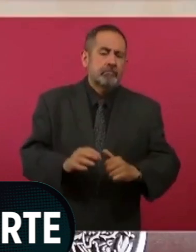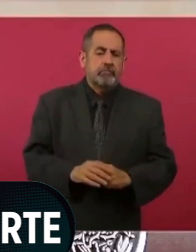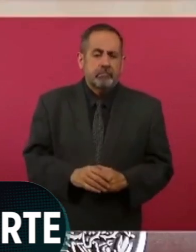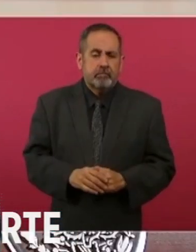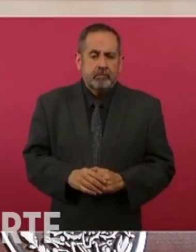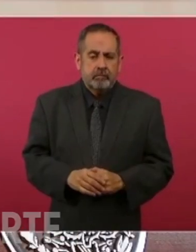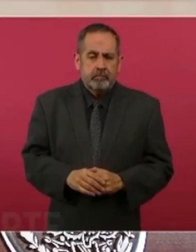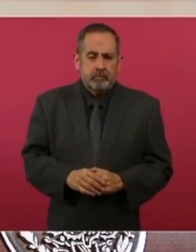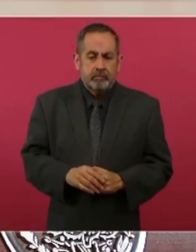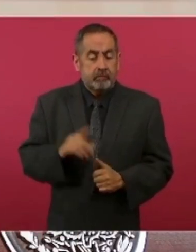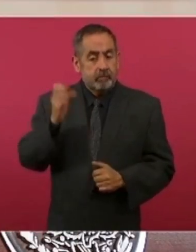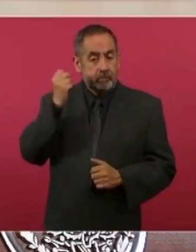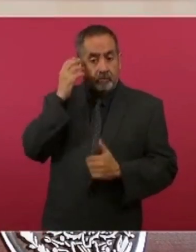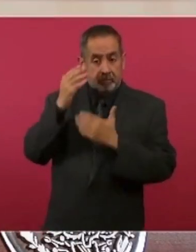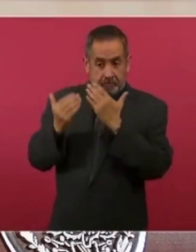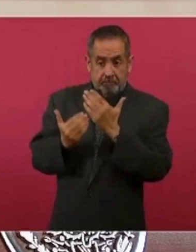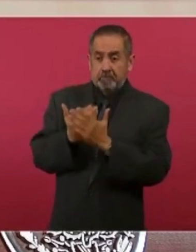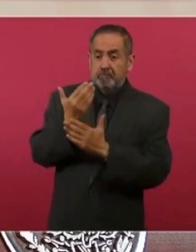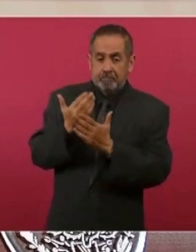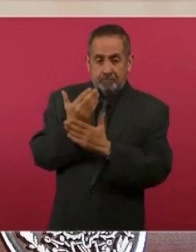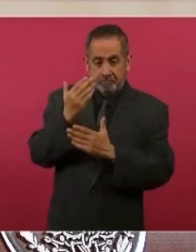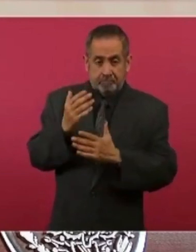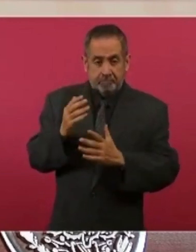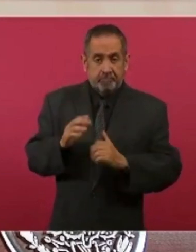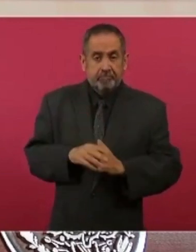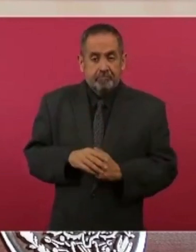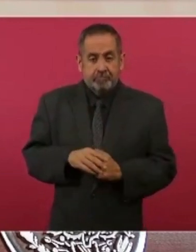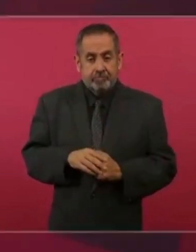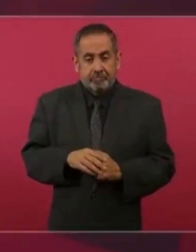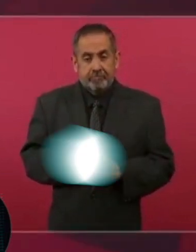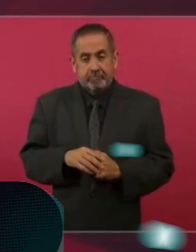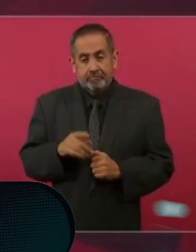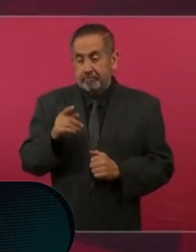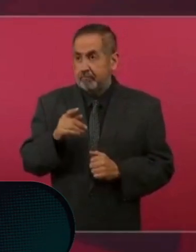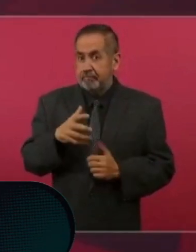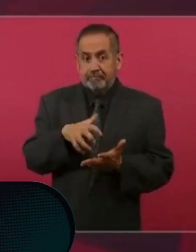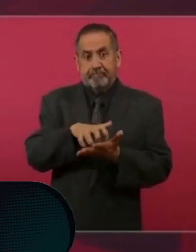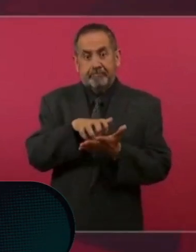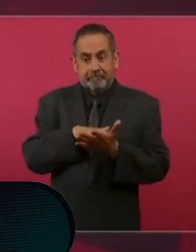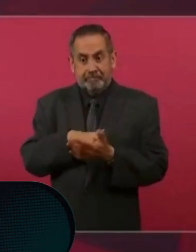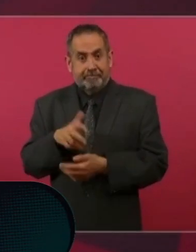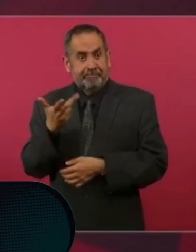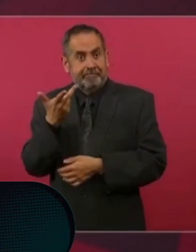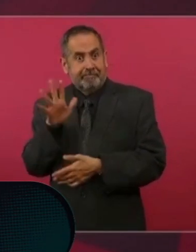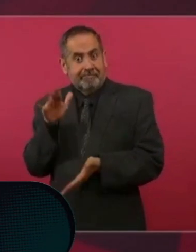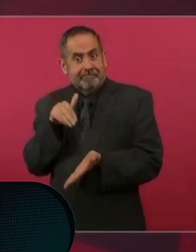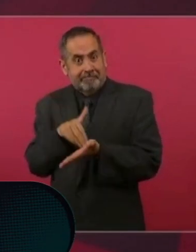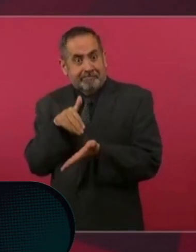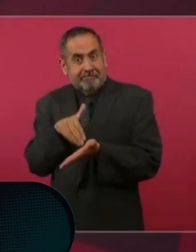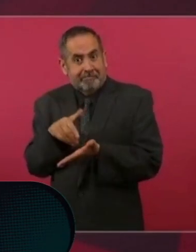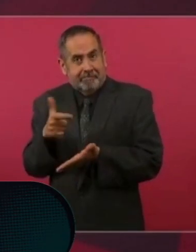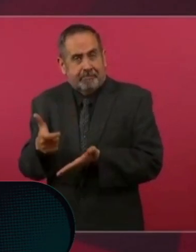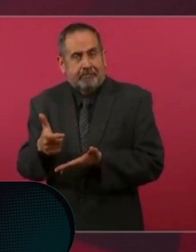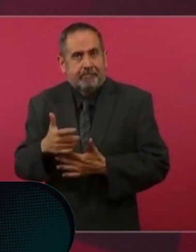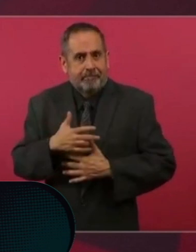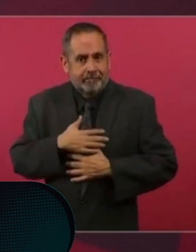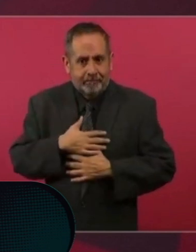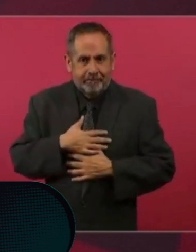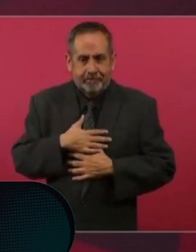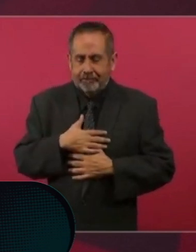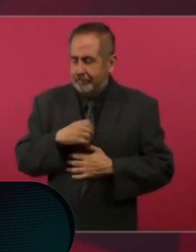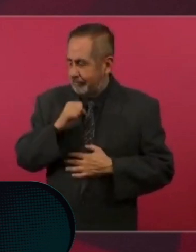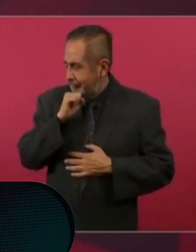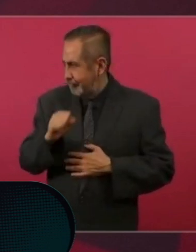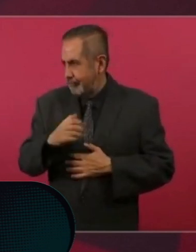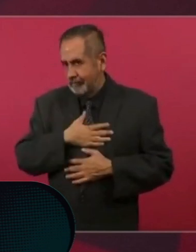fíjese que la mañanera. Es la mañanera. Nos ahorramos como 10 mil millones de pesos. Nos